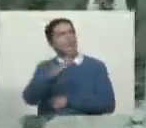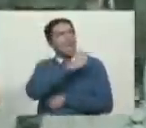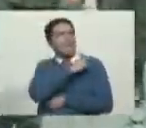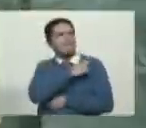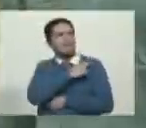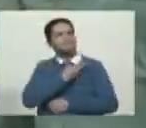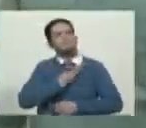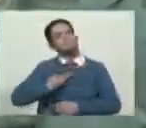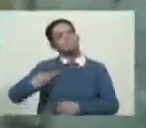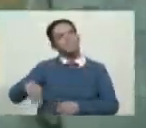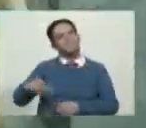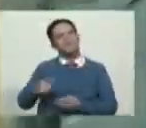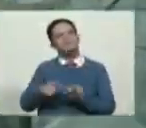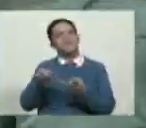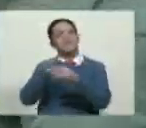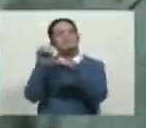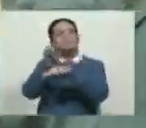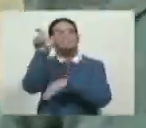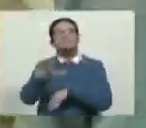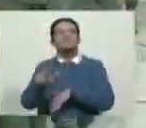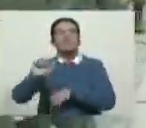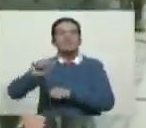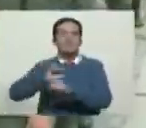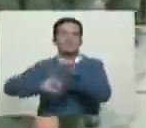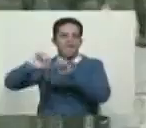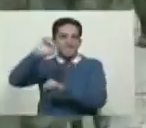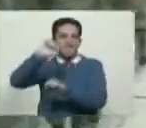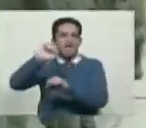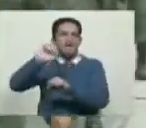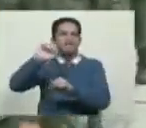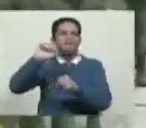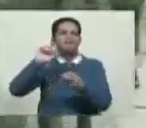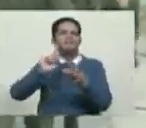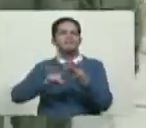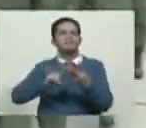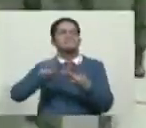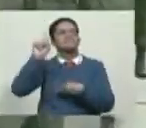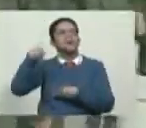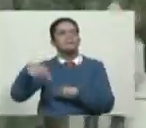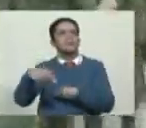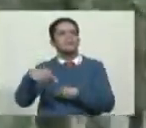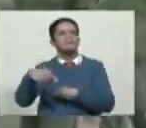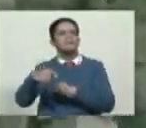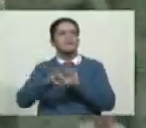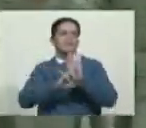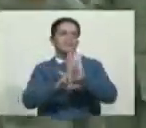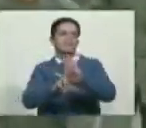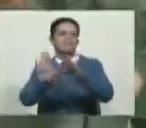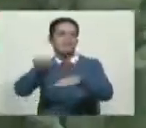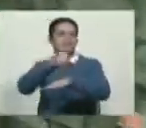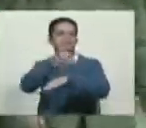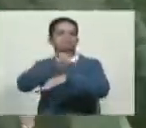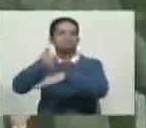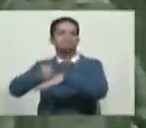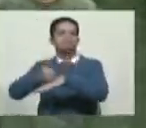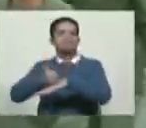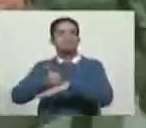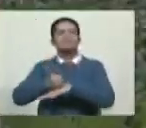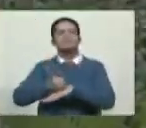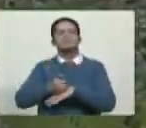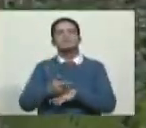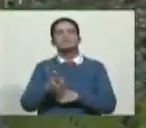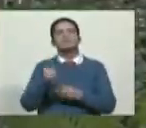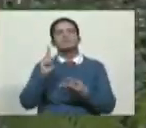Bolivariana, el ministro para la Defensa, Vladimir Padrino López, así como representantes del Comando Estratégico Operacional